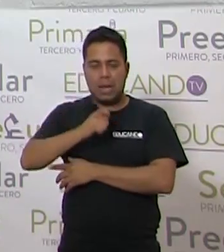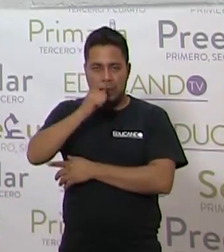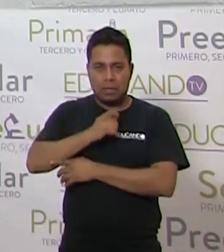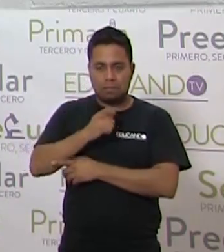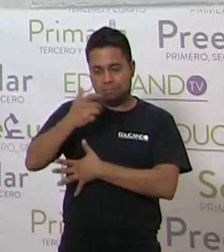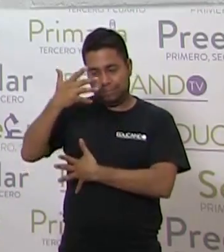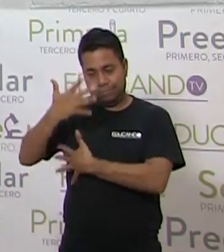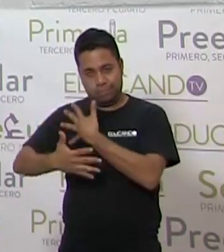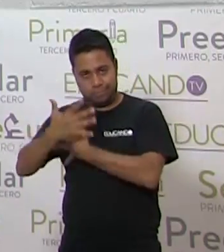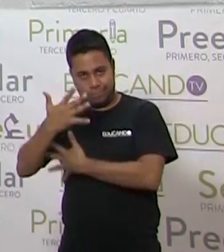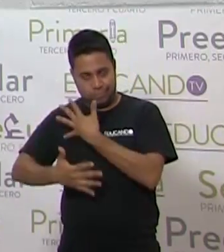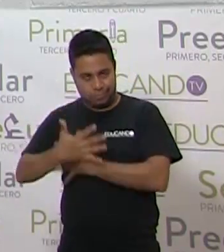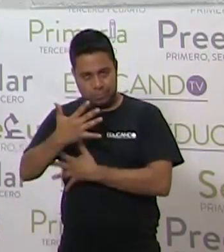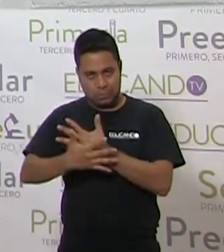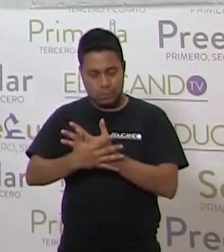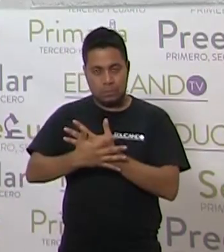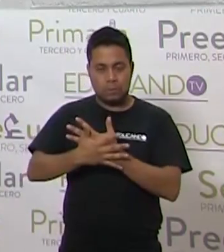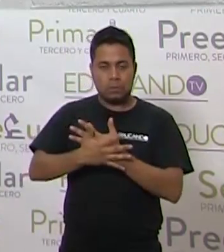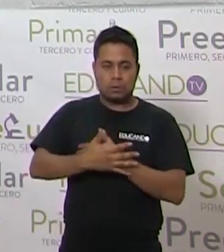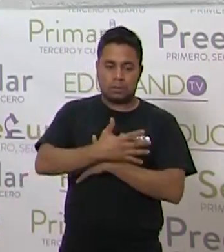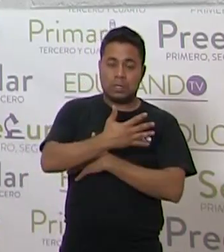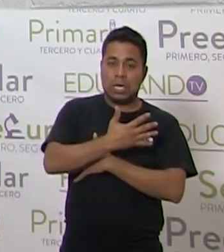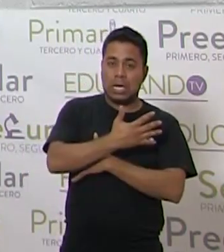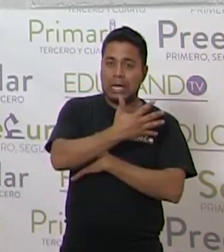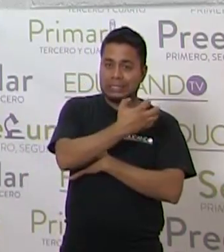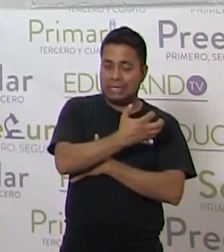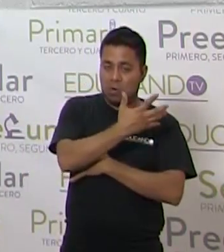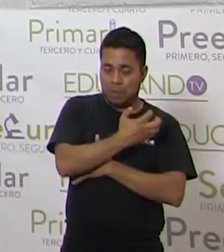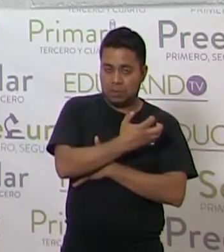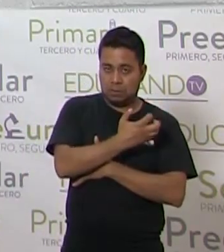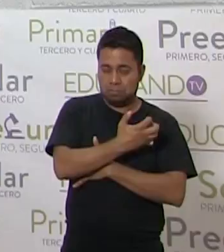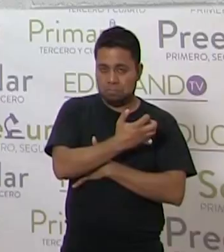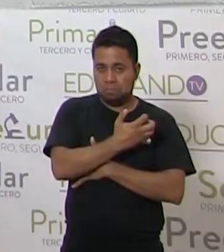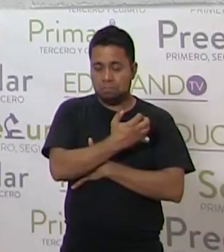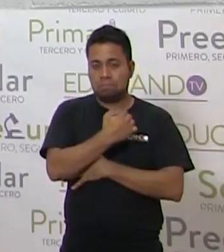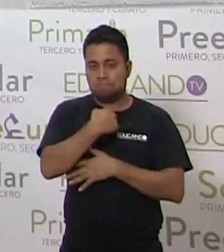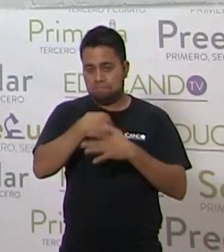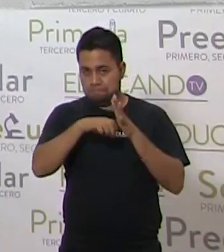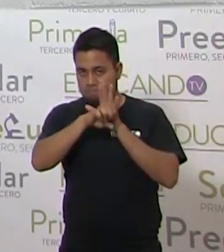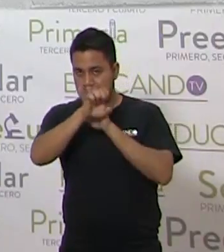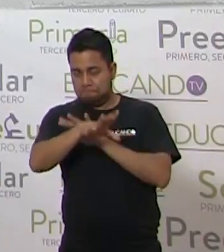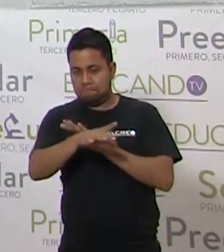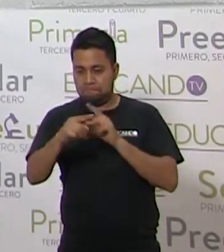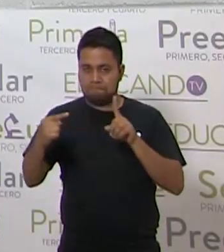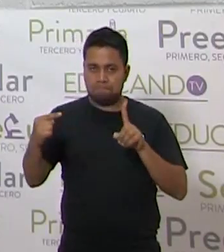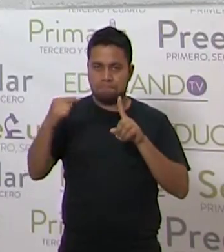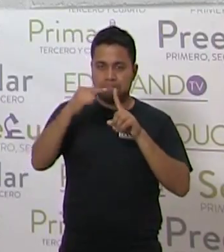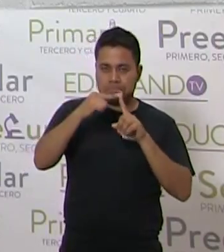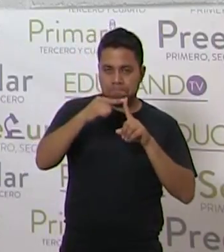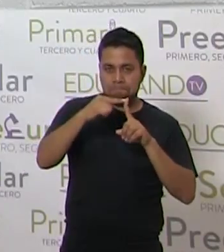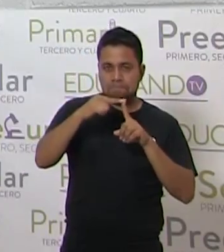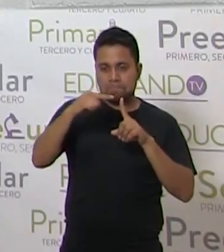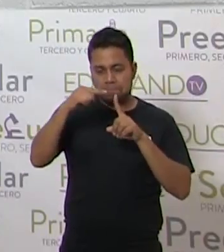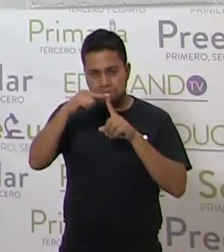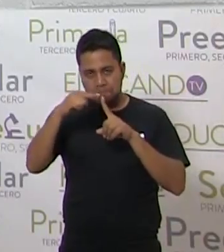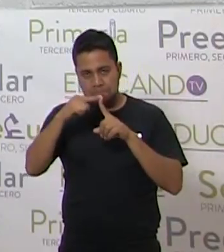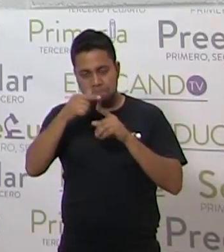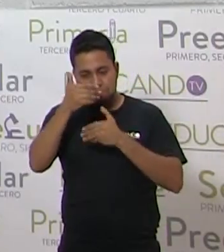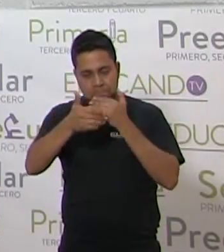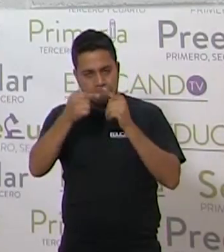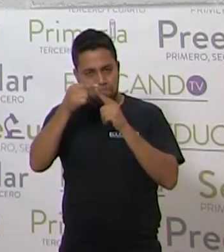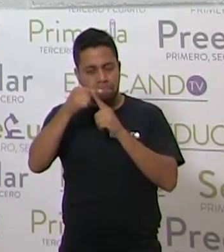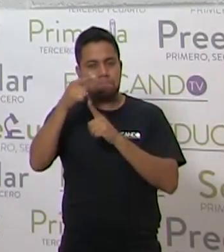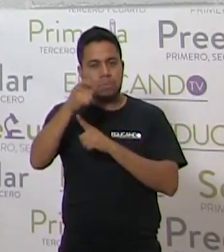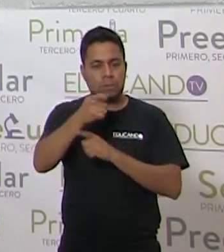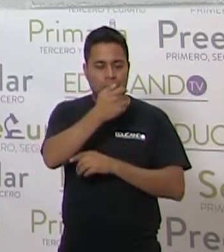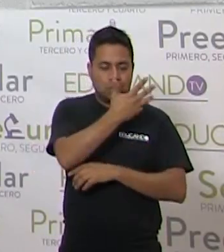15 las paletas cuestan 5 Entonces si hacemos si hacemos la la si hacemos desarrollamos la división